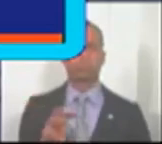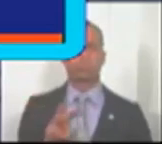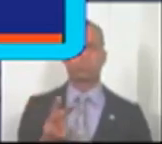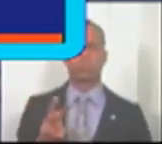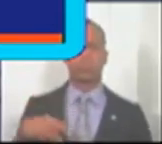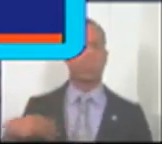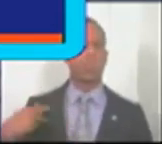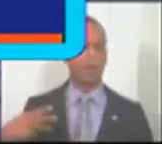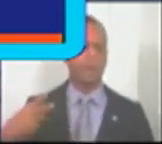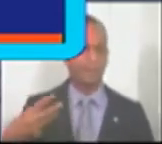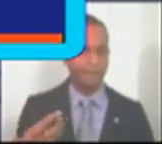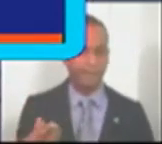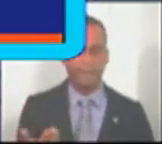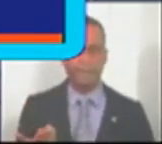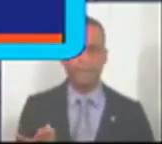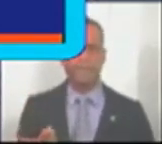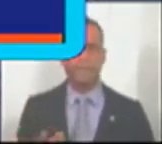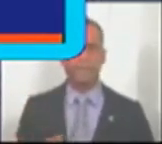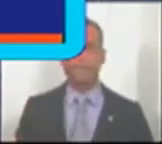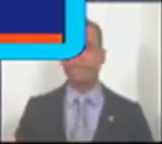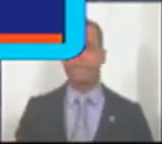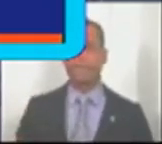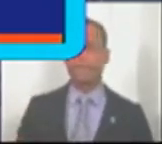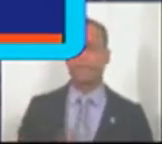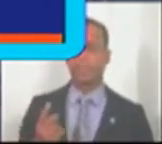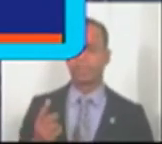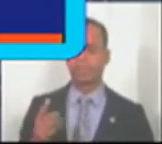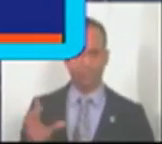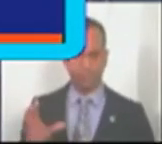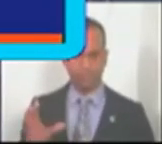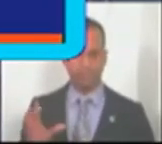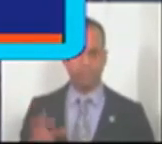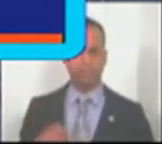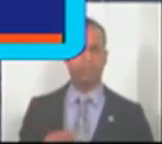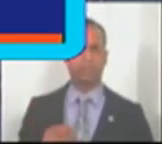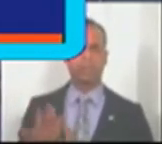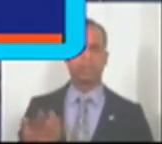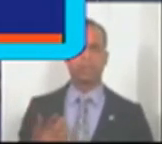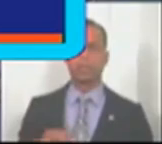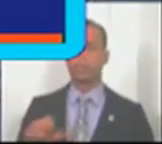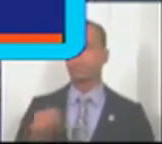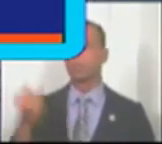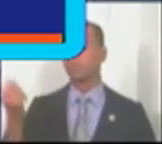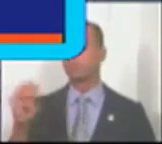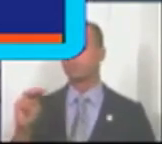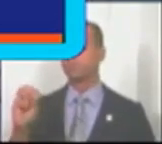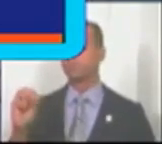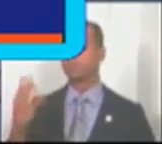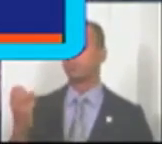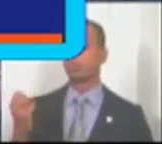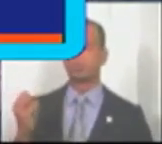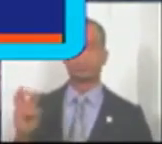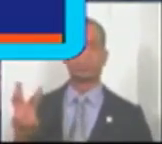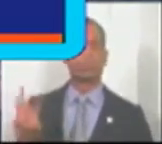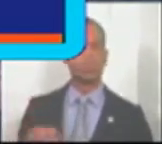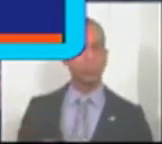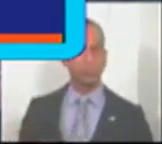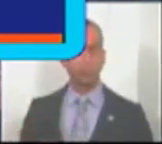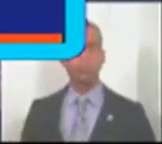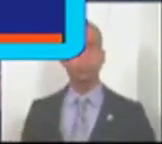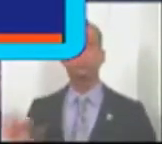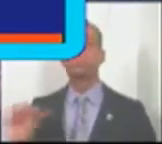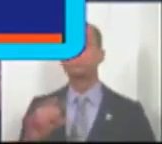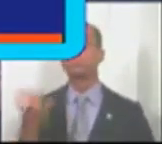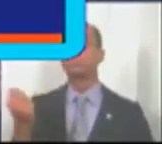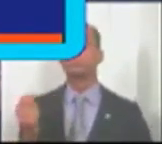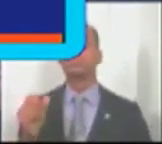o si quiere incluso antes Moscú, y países que estaban a mucha distancia. Pongo por